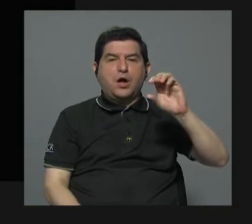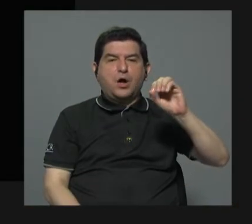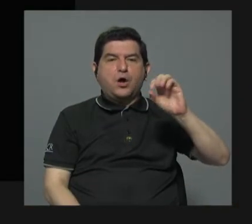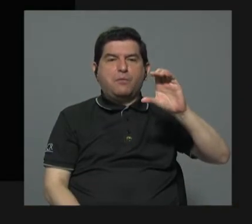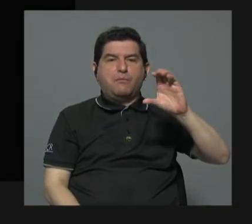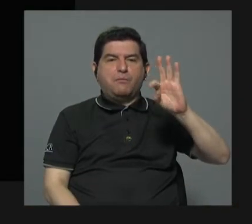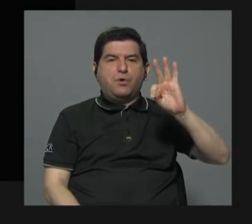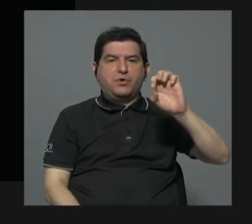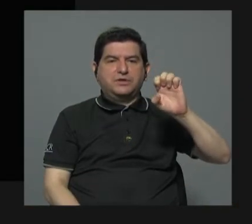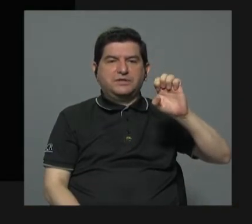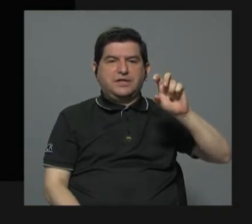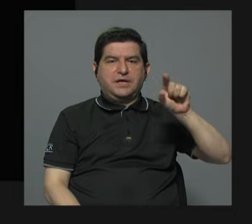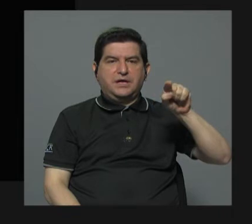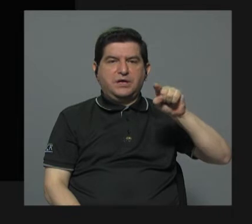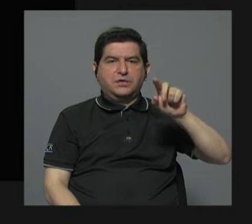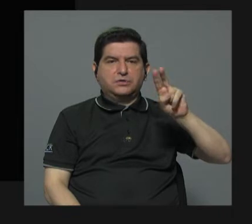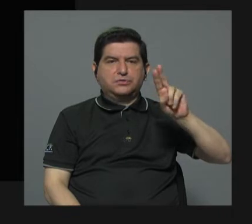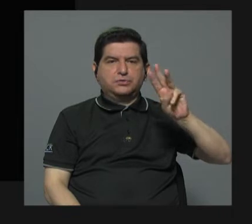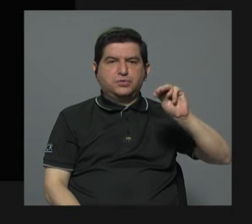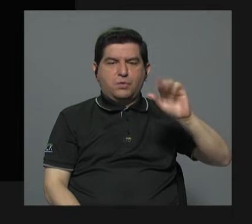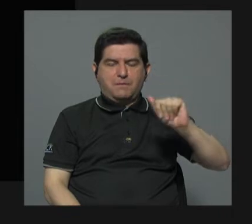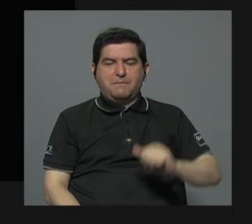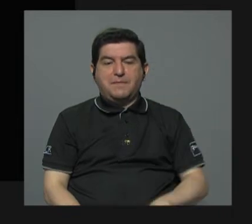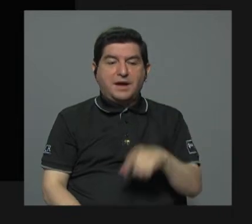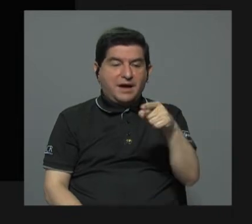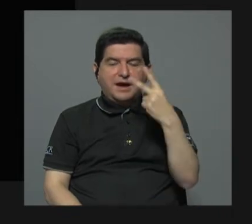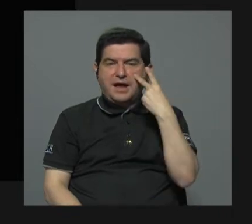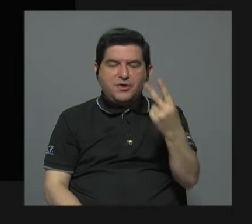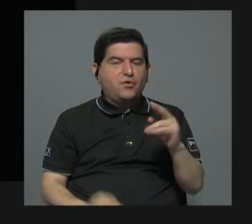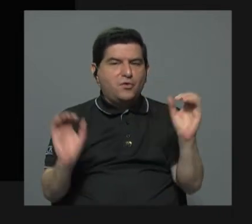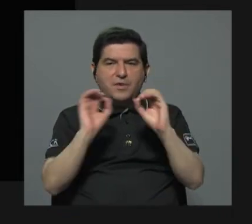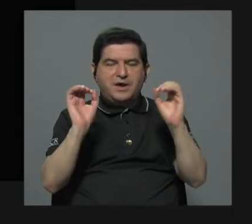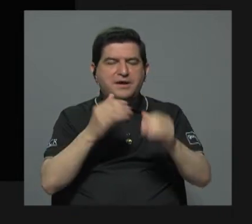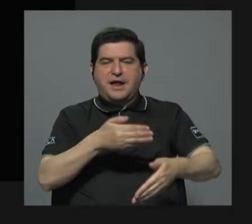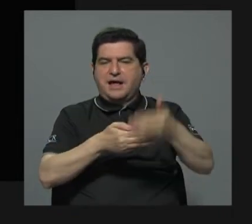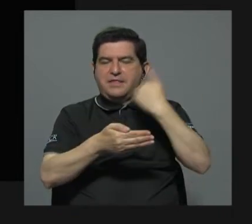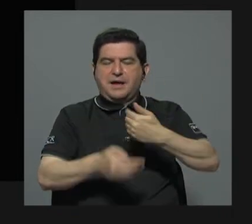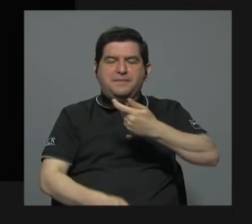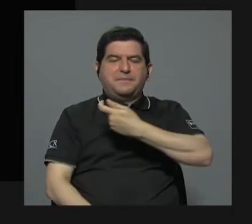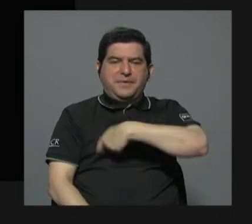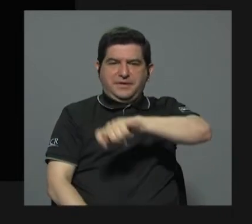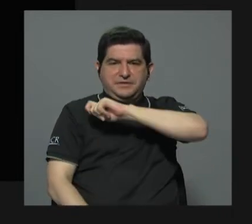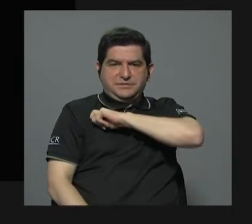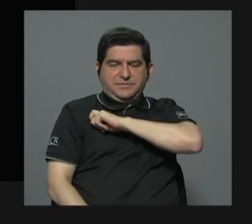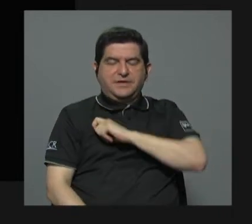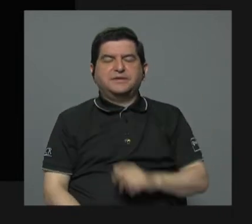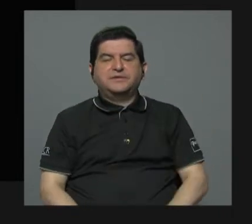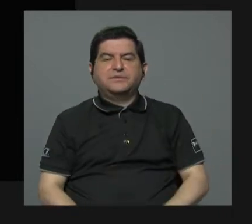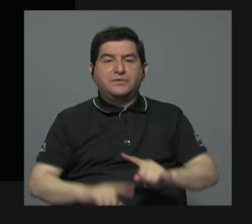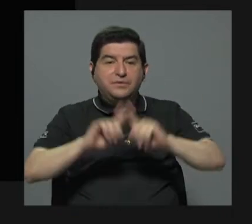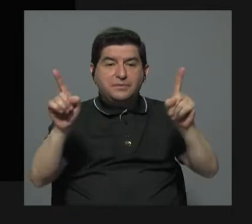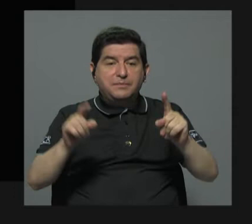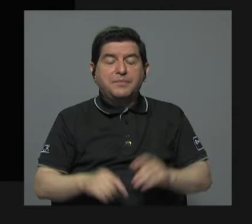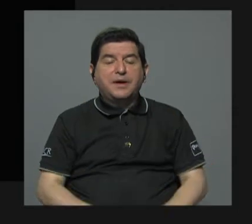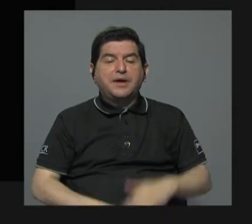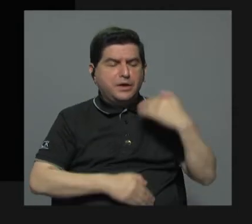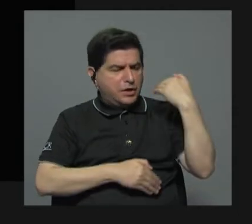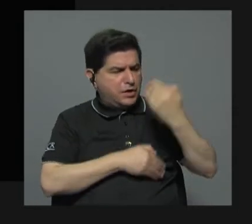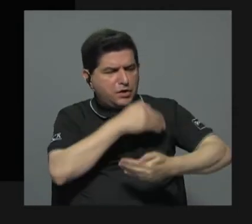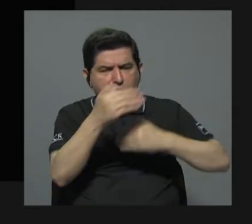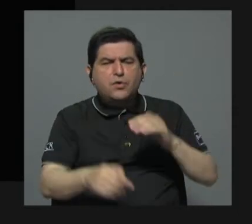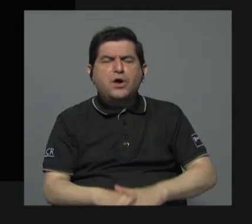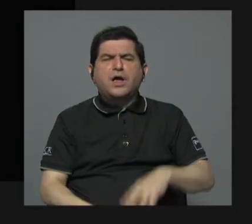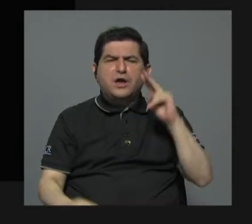puramente españoles, tanto en formato como en contenido. No encontramos ningún elemento prehispánico. Pero a medida que pasa el tiempo, ellos se van a ir familiarizando, ¿no?,